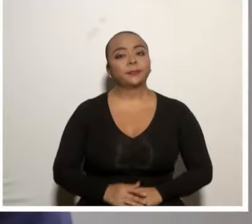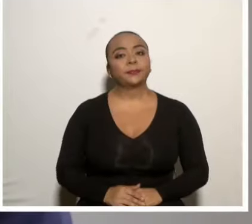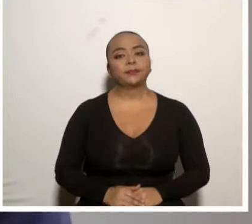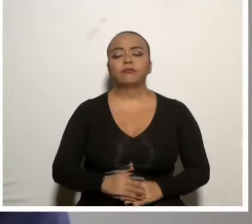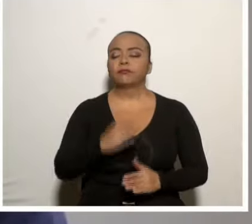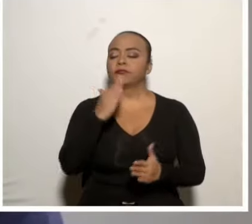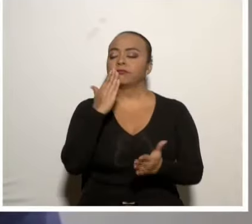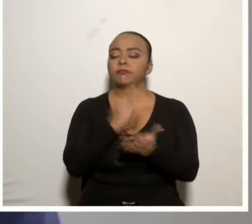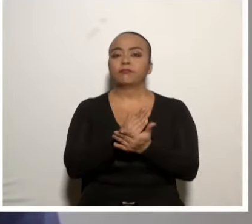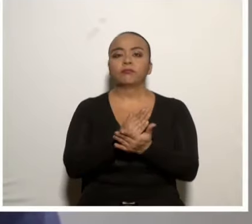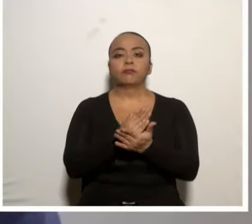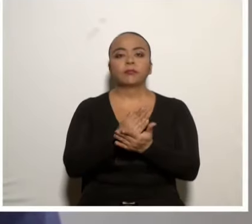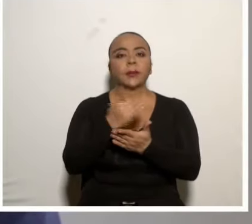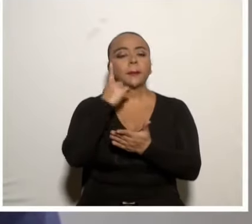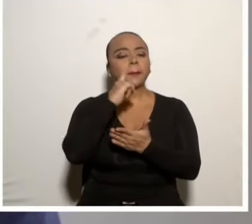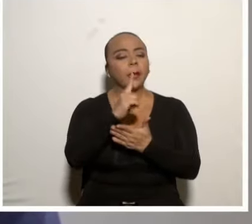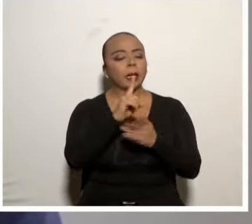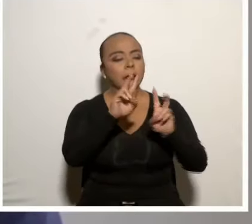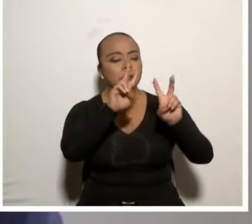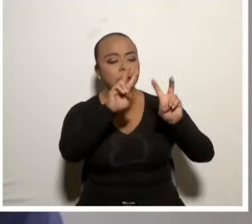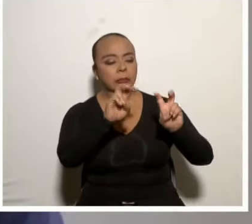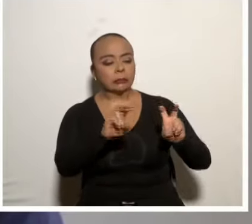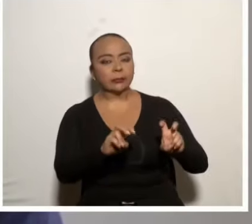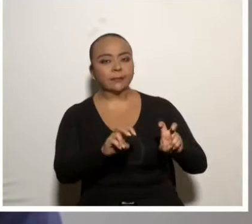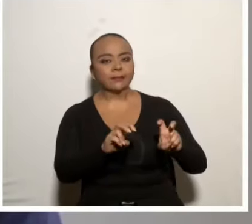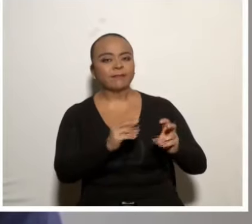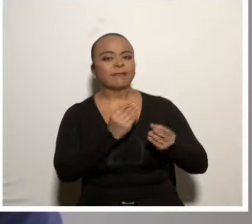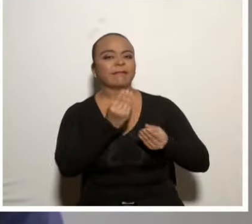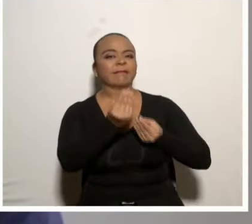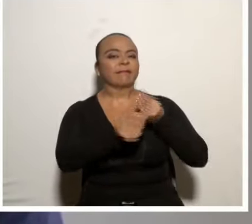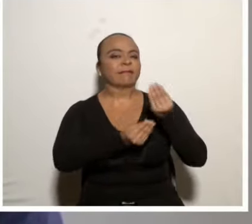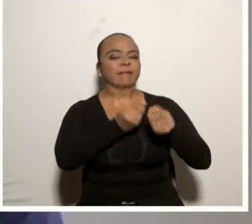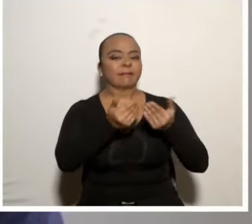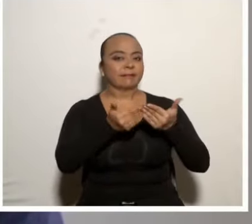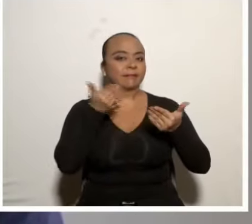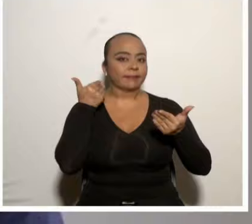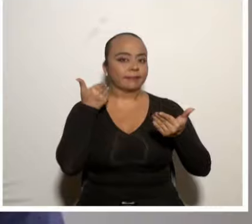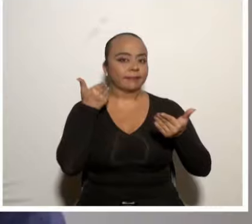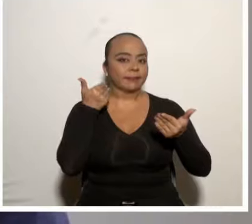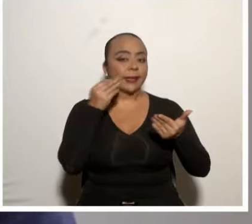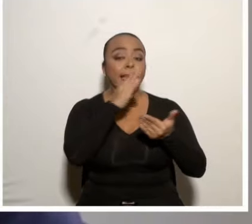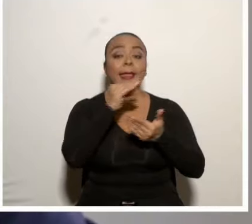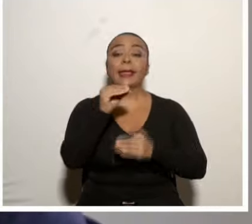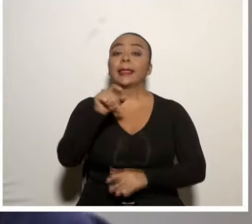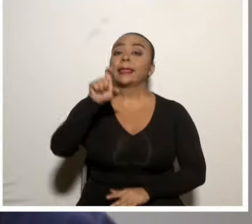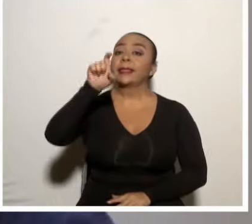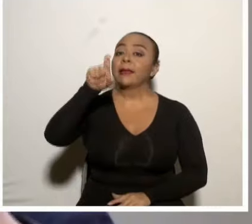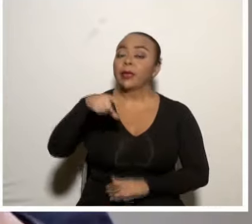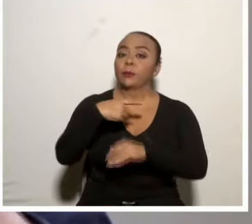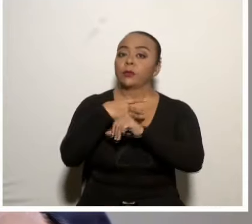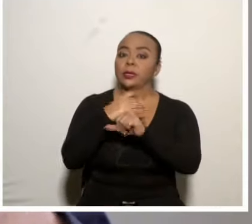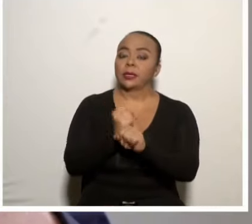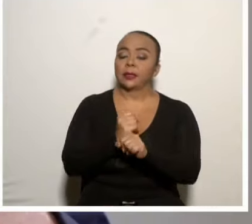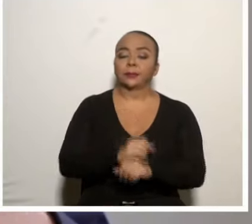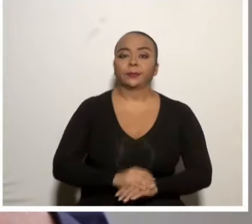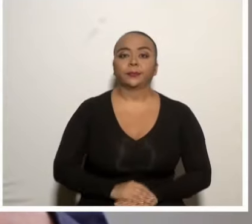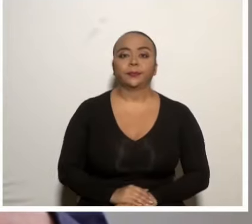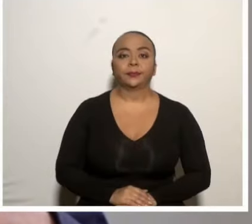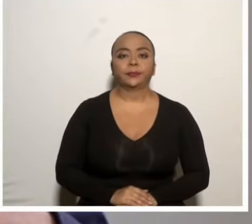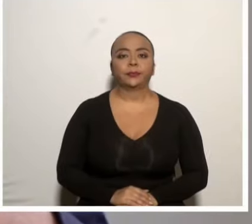un alto para valorar lo que se ha venido haciendo y debemos hacer